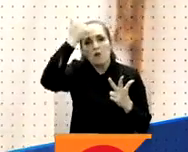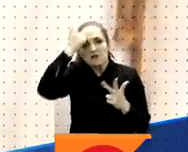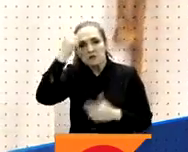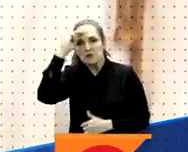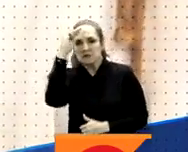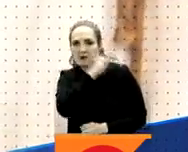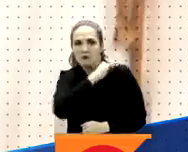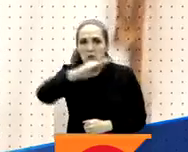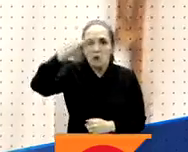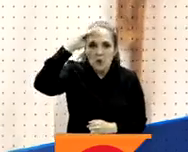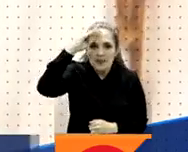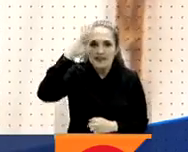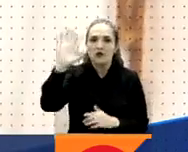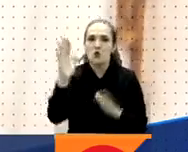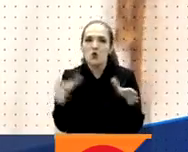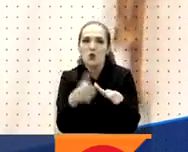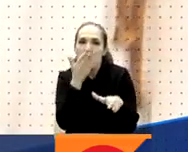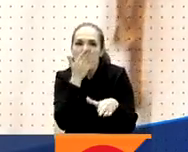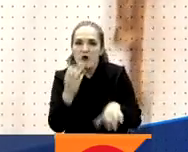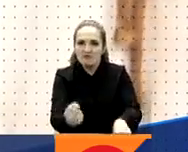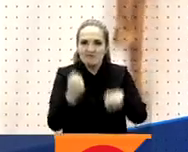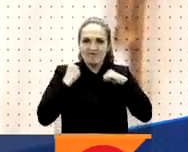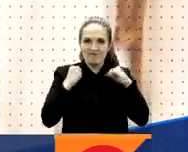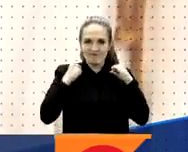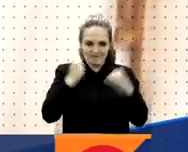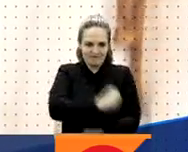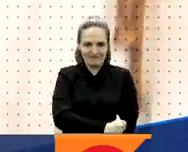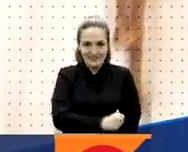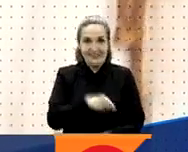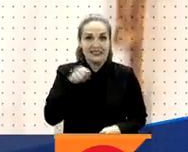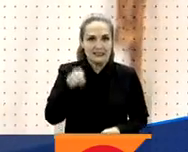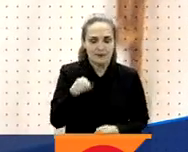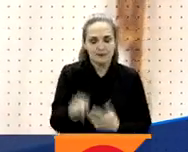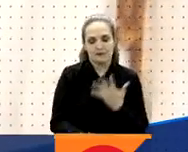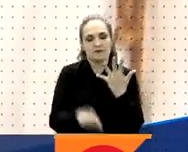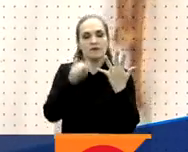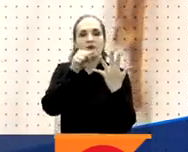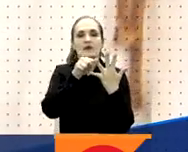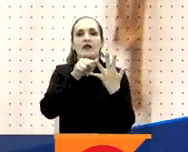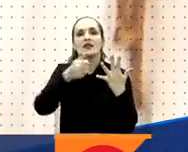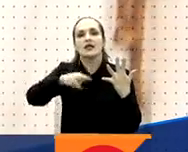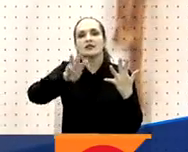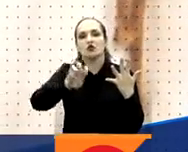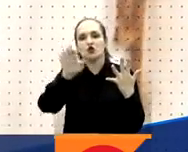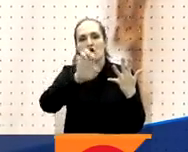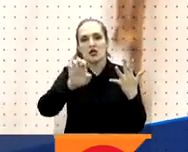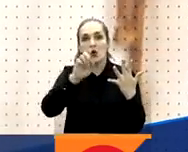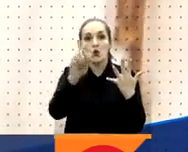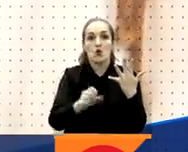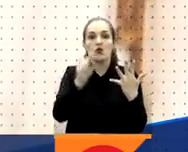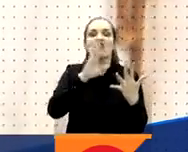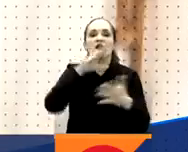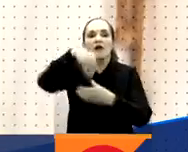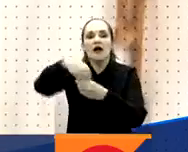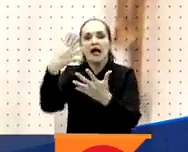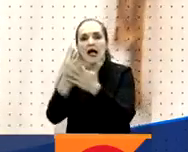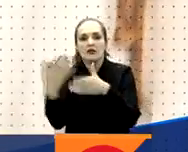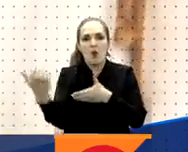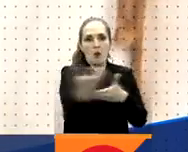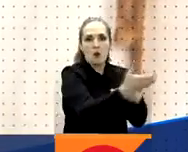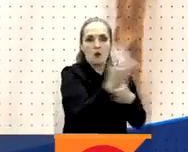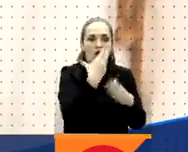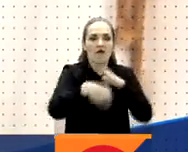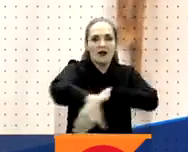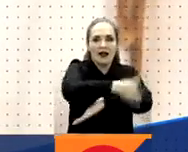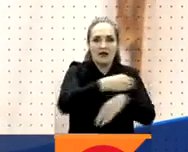militares, policía y guardia indígena. La cuarta etapa abrirá el 18 de enero de 2022 para las personas privadas de la libertad, bomberos y habitantes